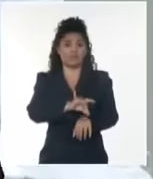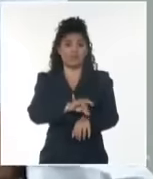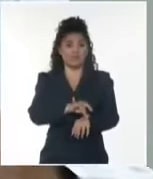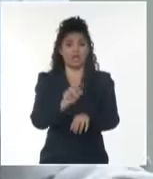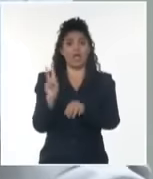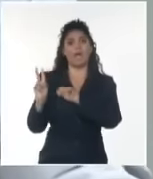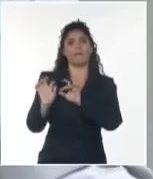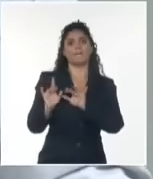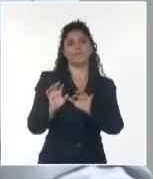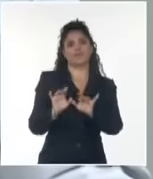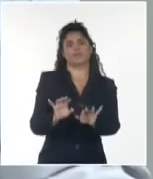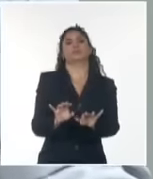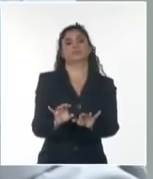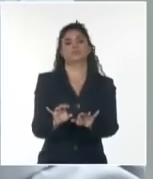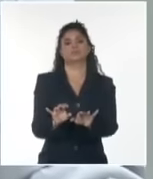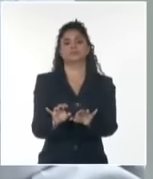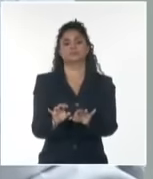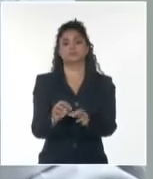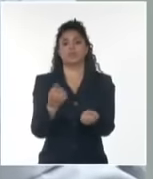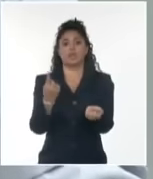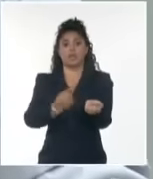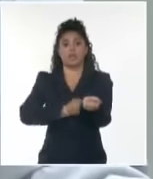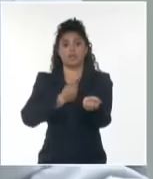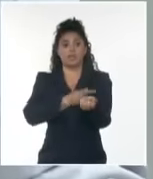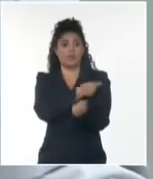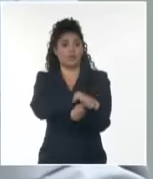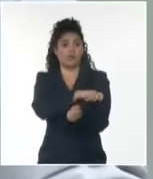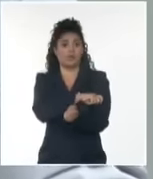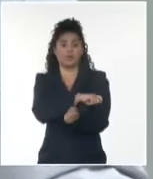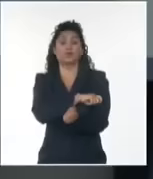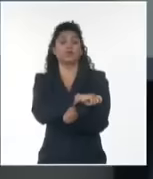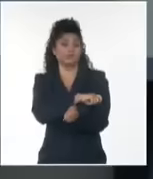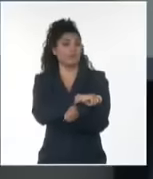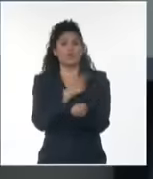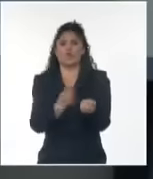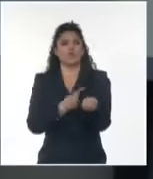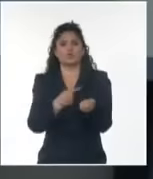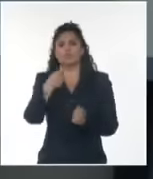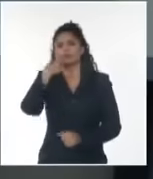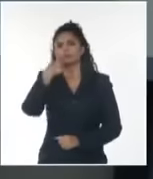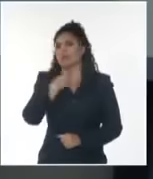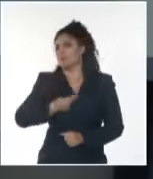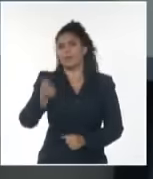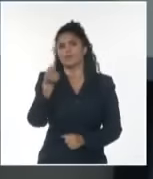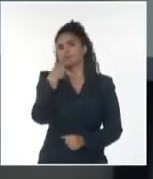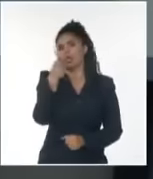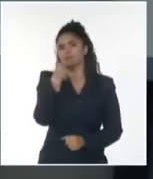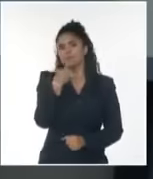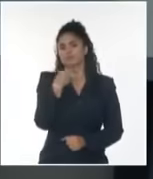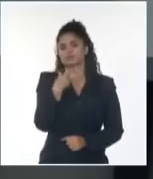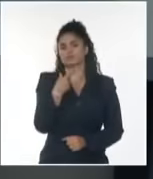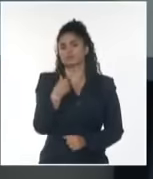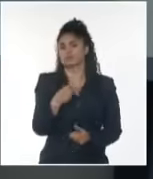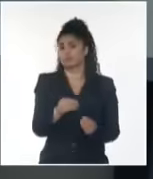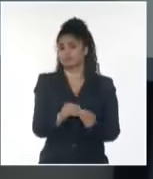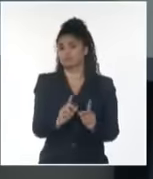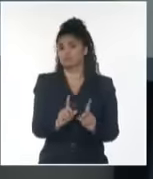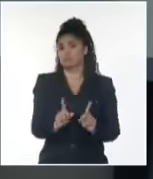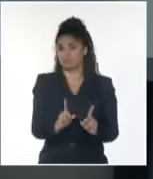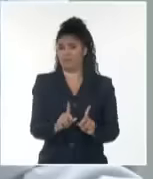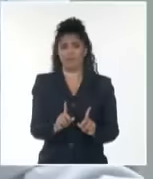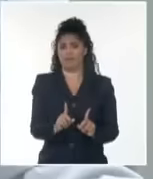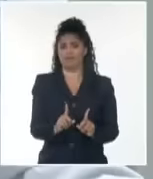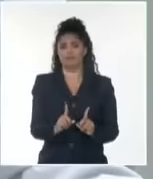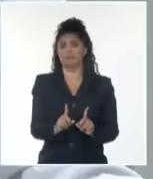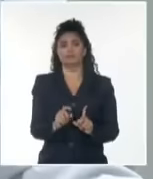que está acostumbrada nuestra población a tomar antibióticos. No, no, no. Esta es una enfermedad que el tratamiento es sintomático, que lo pone el